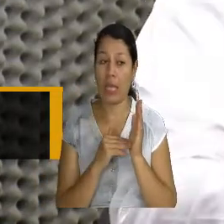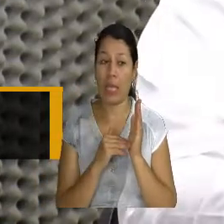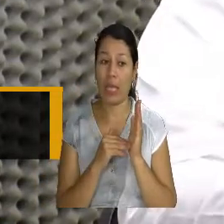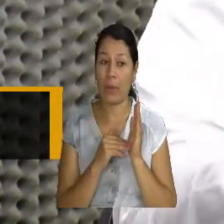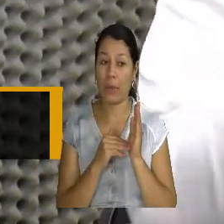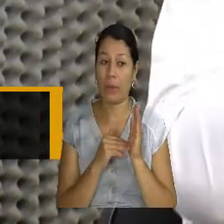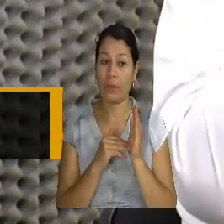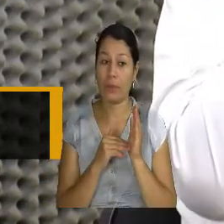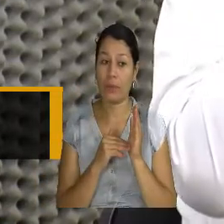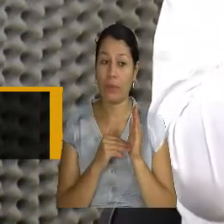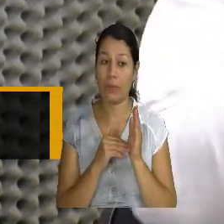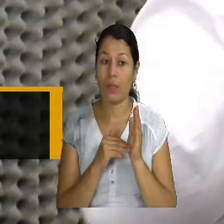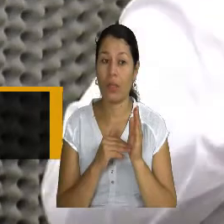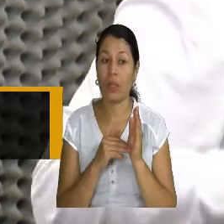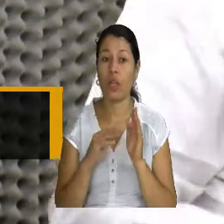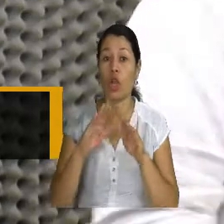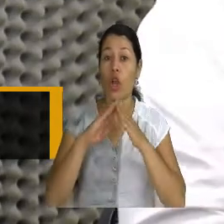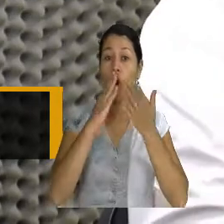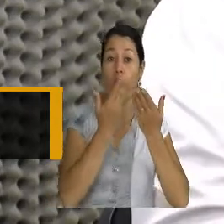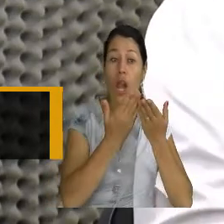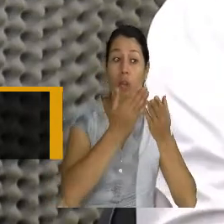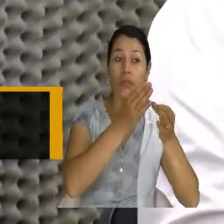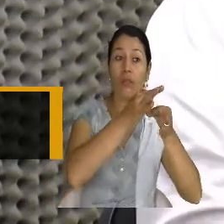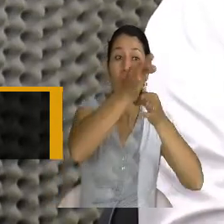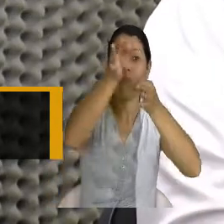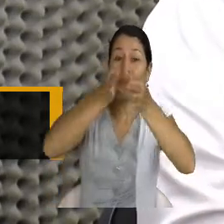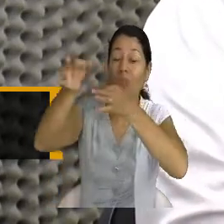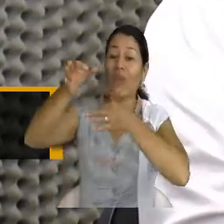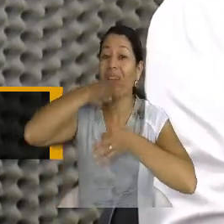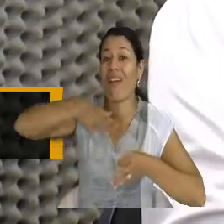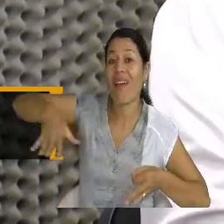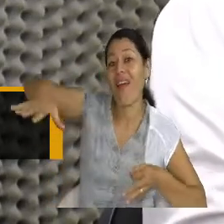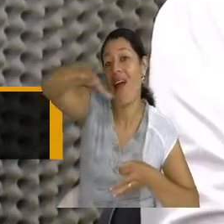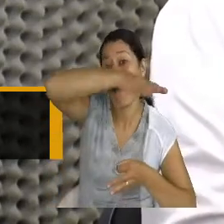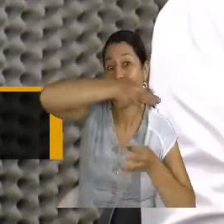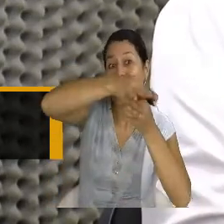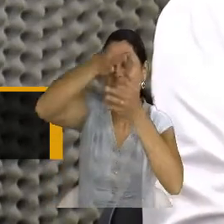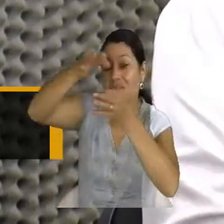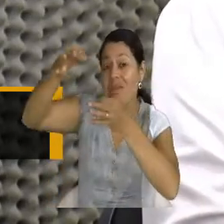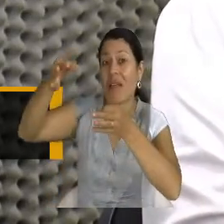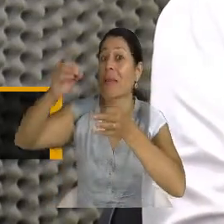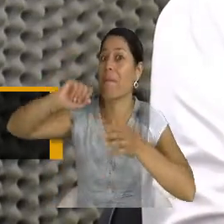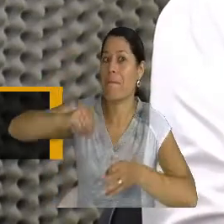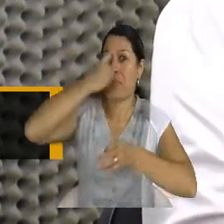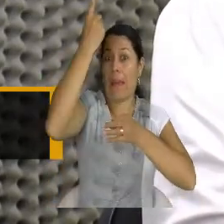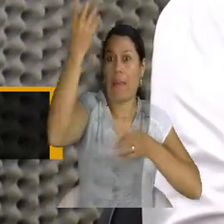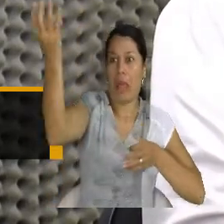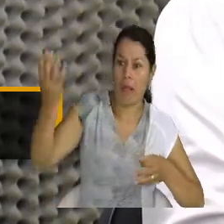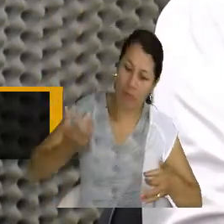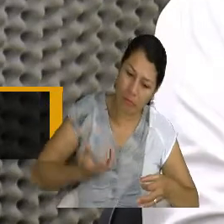todos los que son los colegios rurales van de primeros. ¿Por qué? Porque es que a ellos toca que